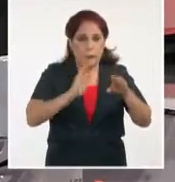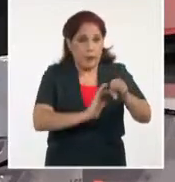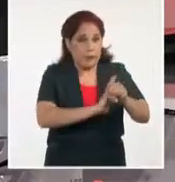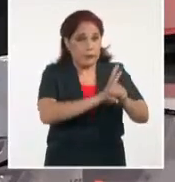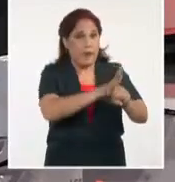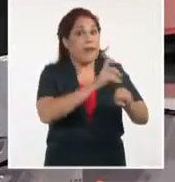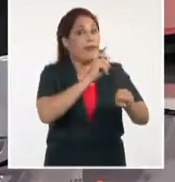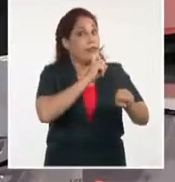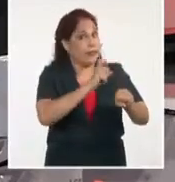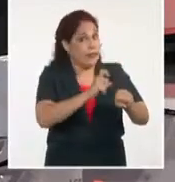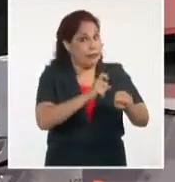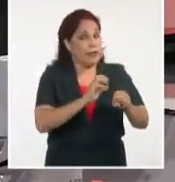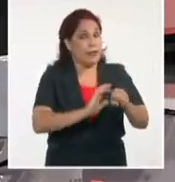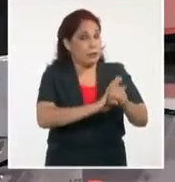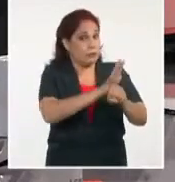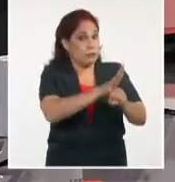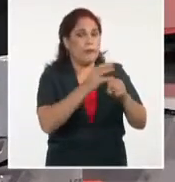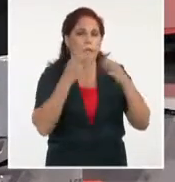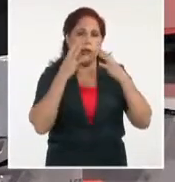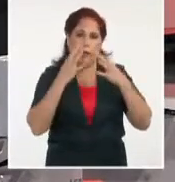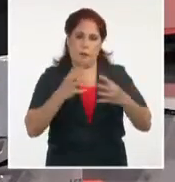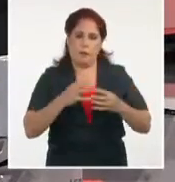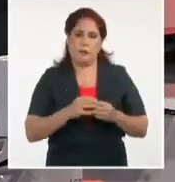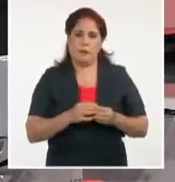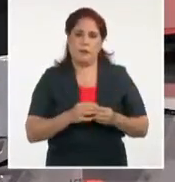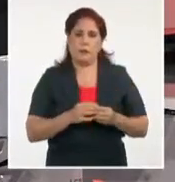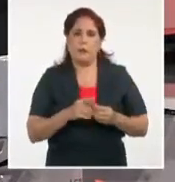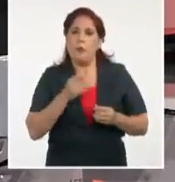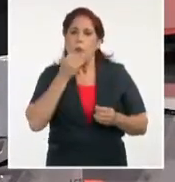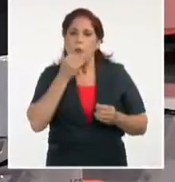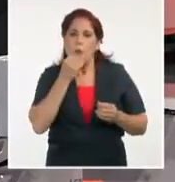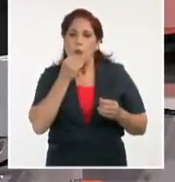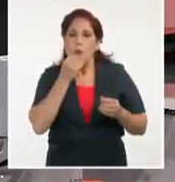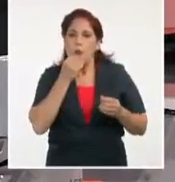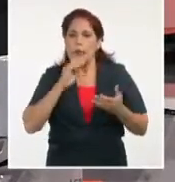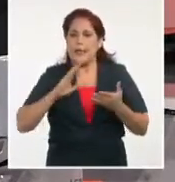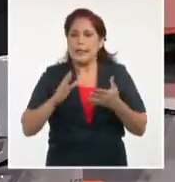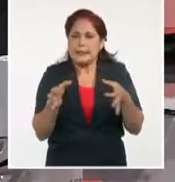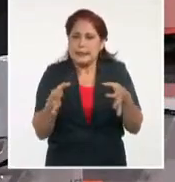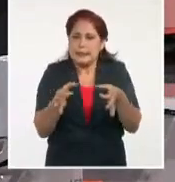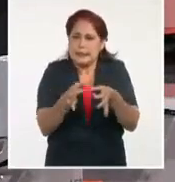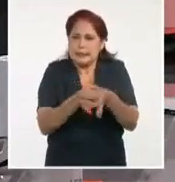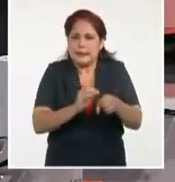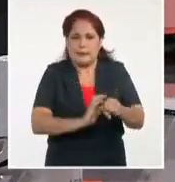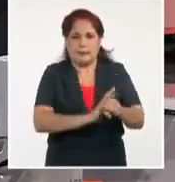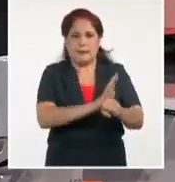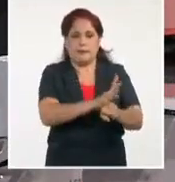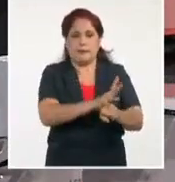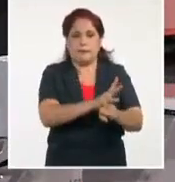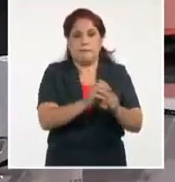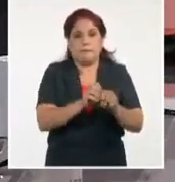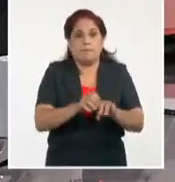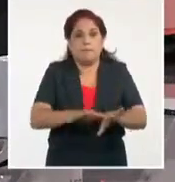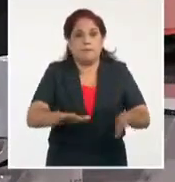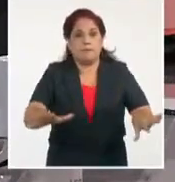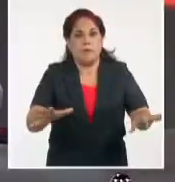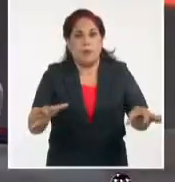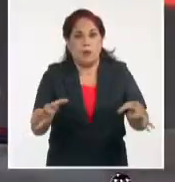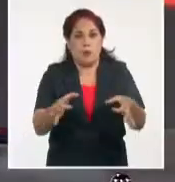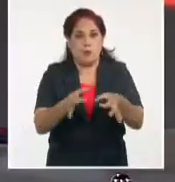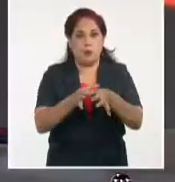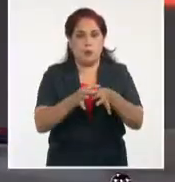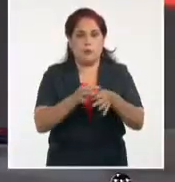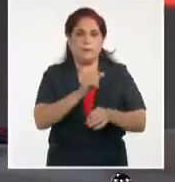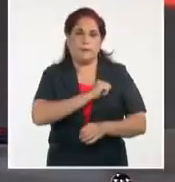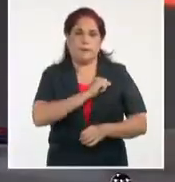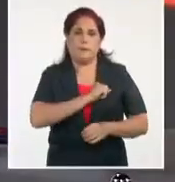difícil, dura, pero imprescindible para poder acorralar al SARS-CoV-2 y a la epidemia, la pandemia en nuestro país. Así